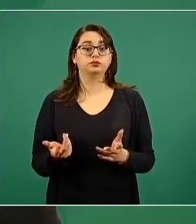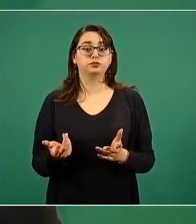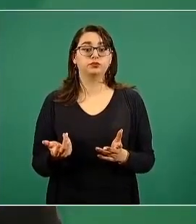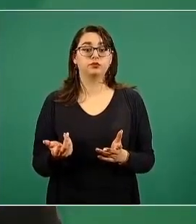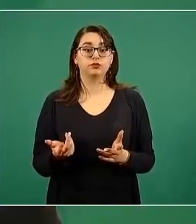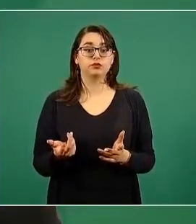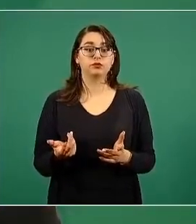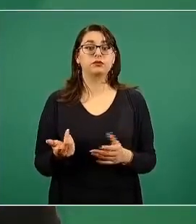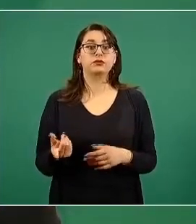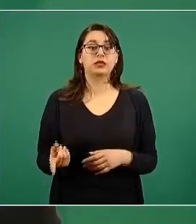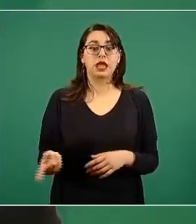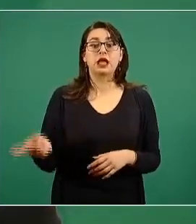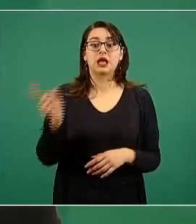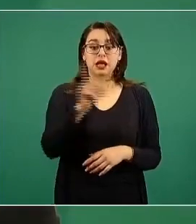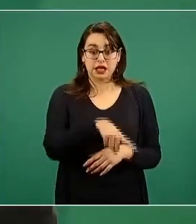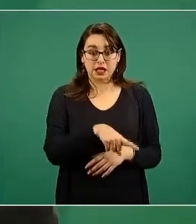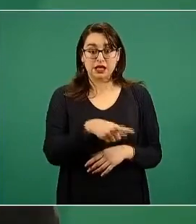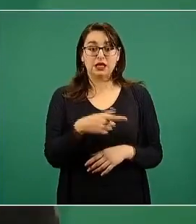cribado, de triaje